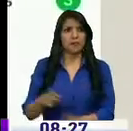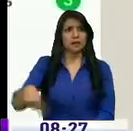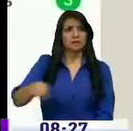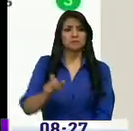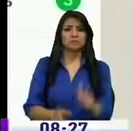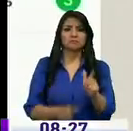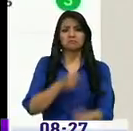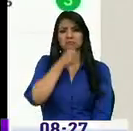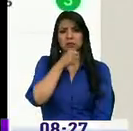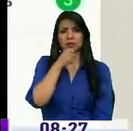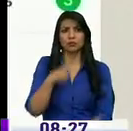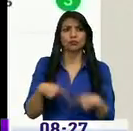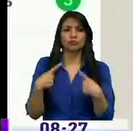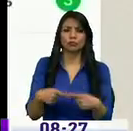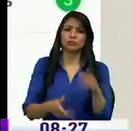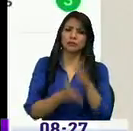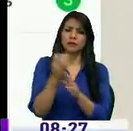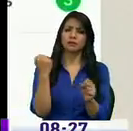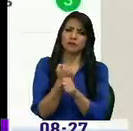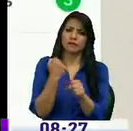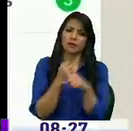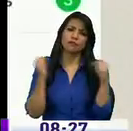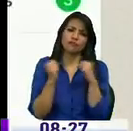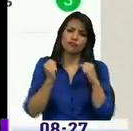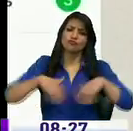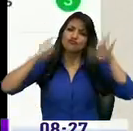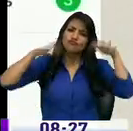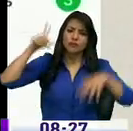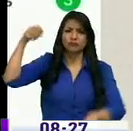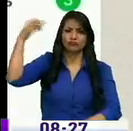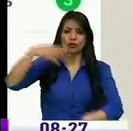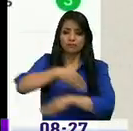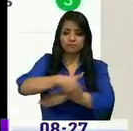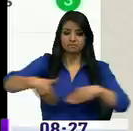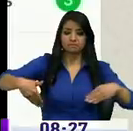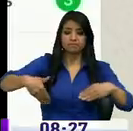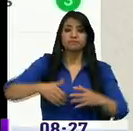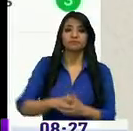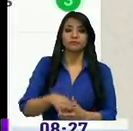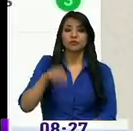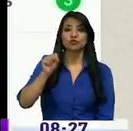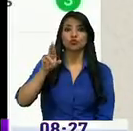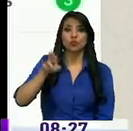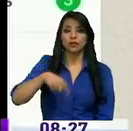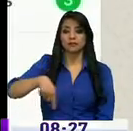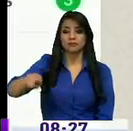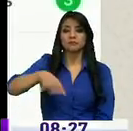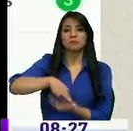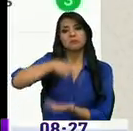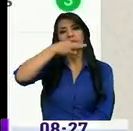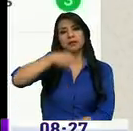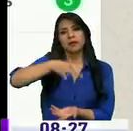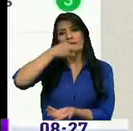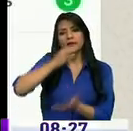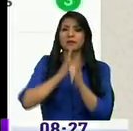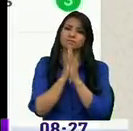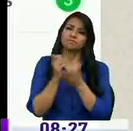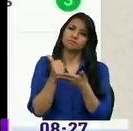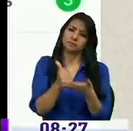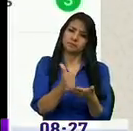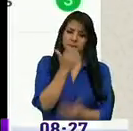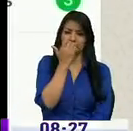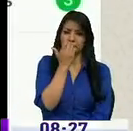edad, salen todos los días a trabajar sin importarles frío y lluvia. Están ubicados en la Mariscal Sucre y Puruá, sector Magdalena. Por favor,